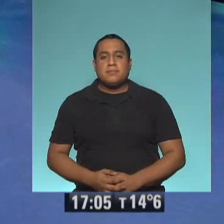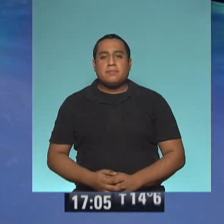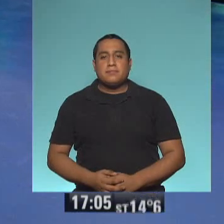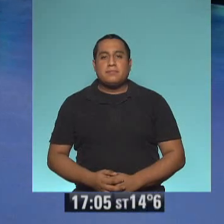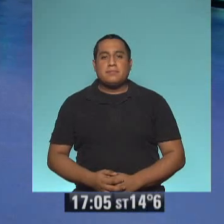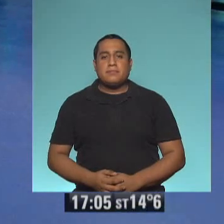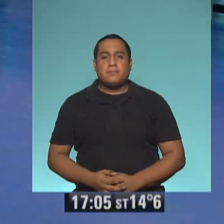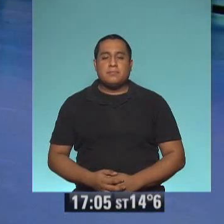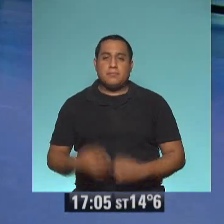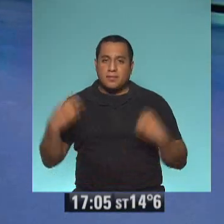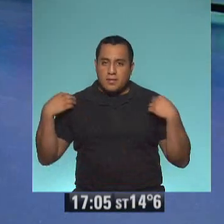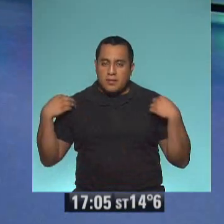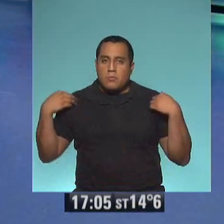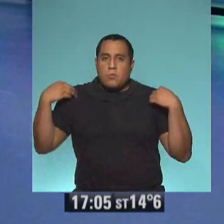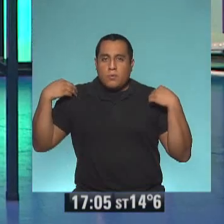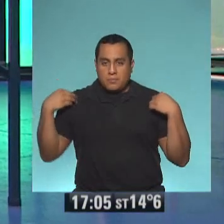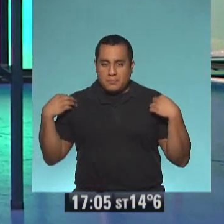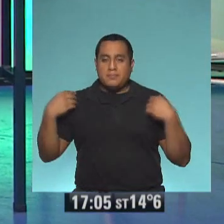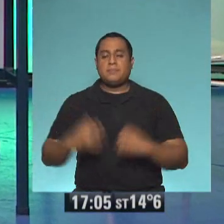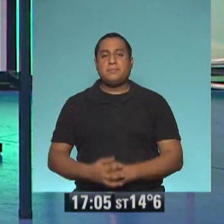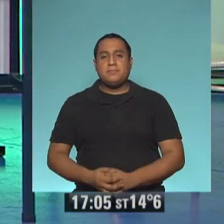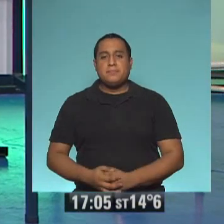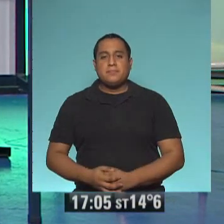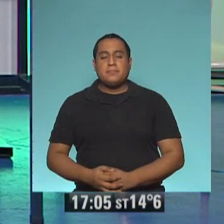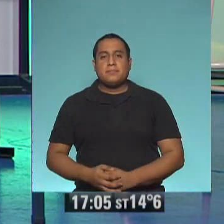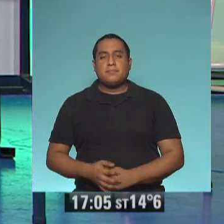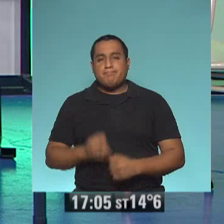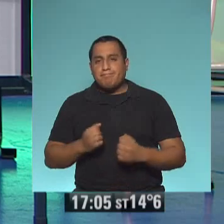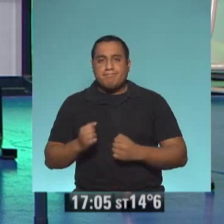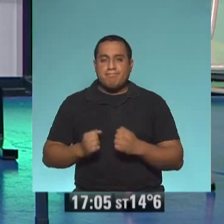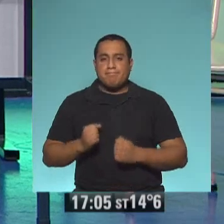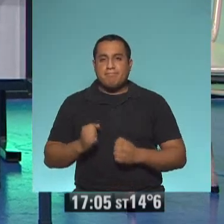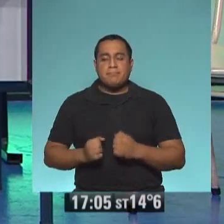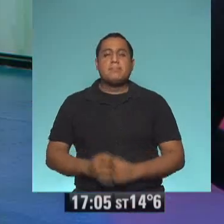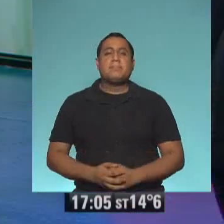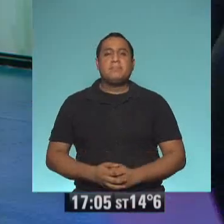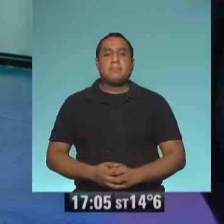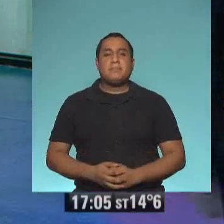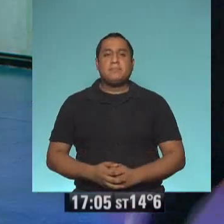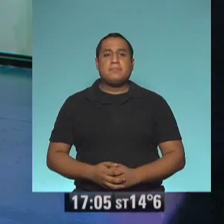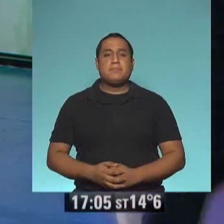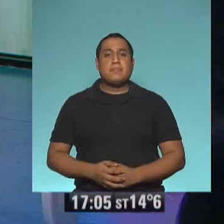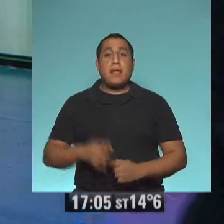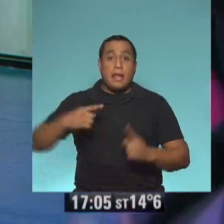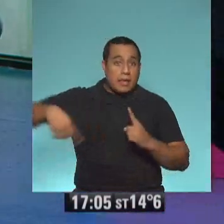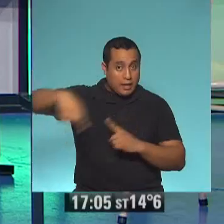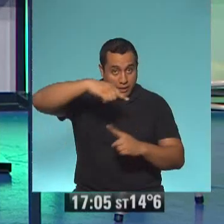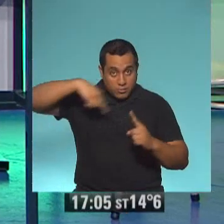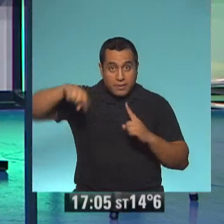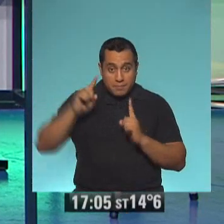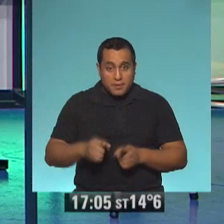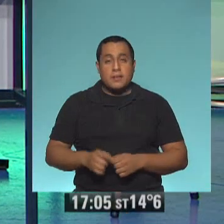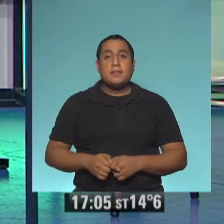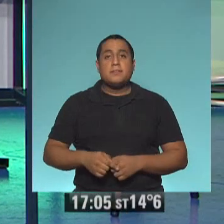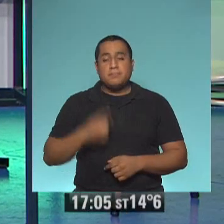arriba y atrás muy bien un trotecito más en el lugar con giro está no